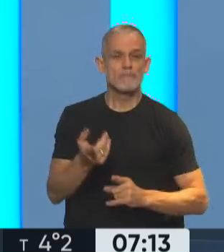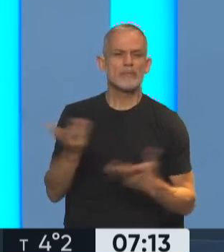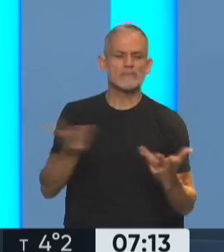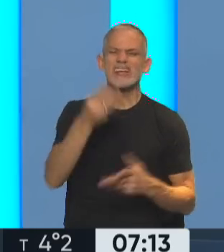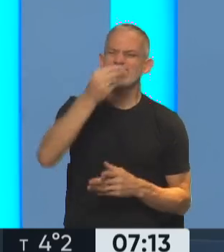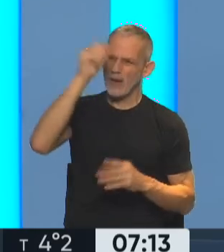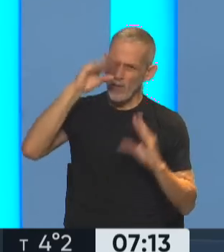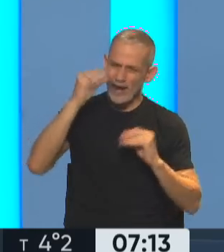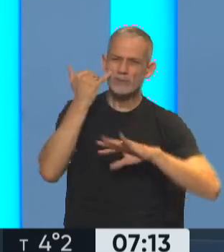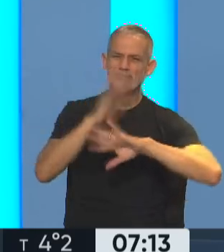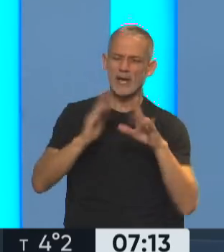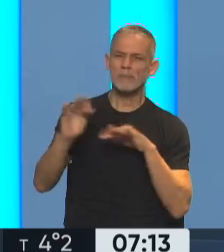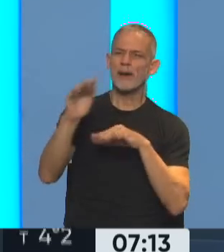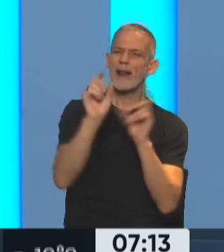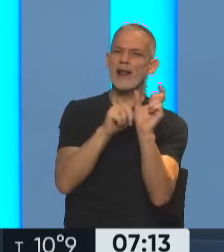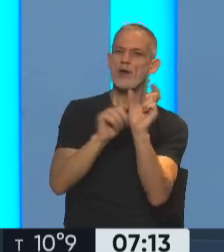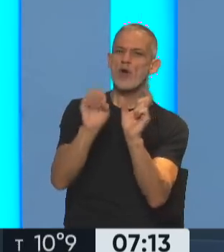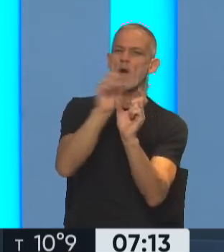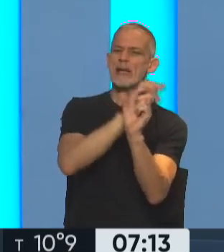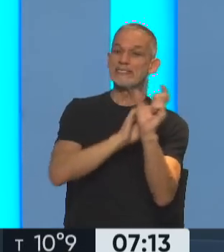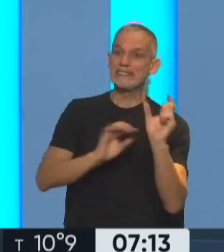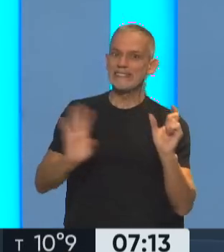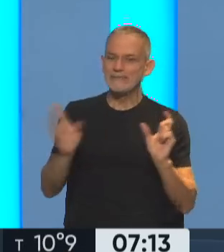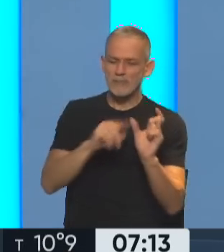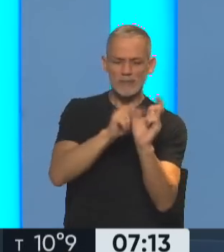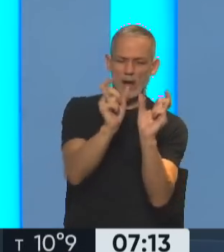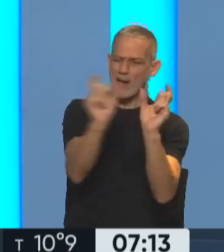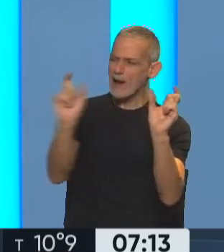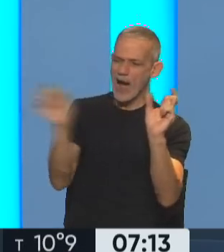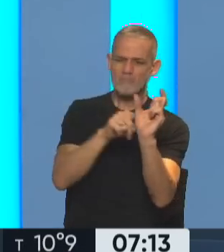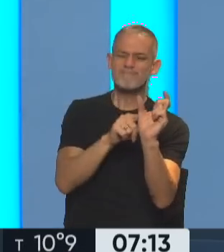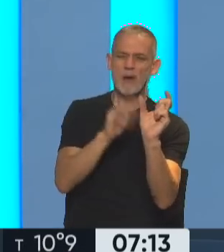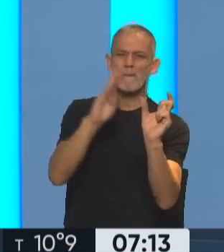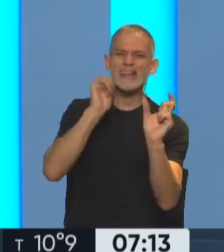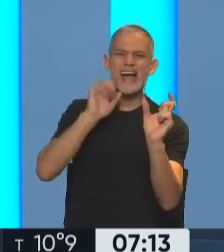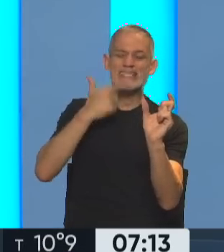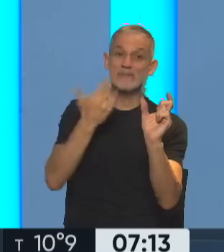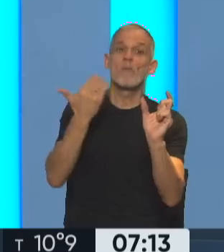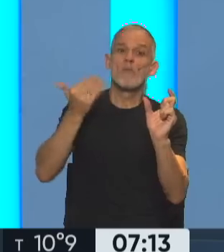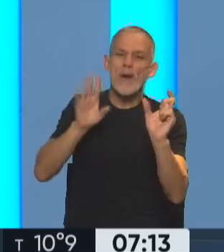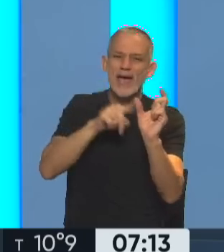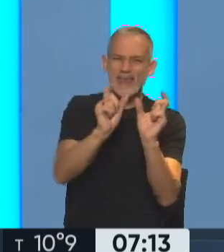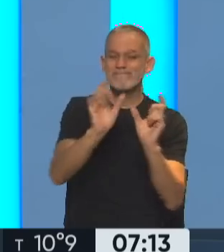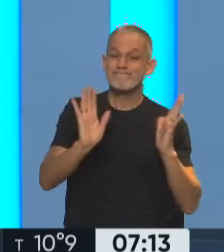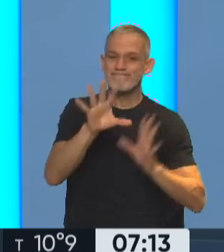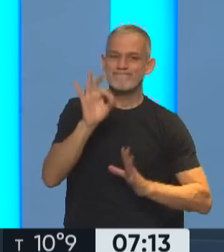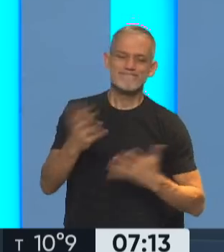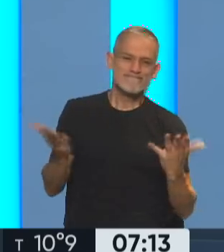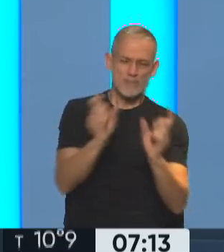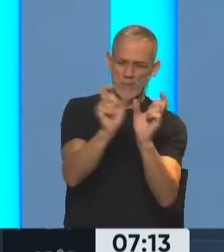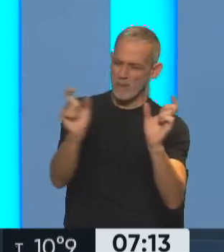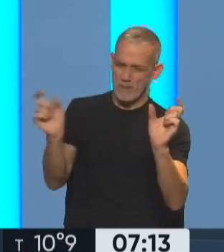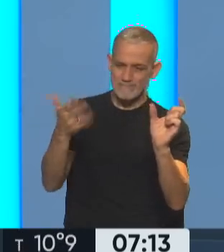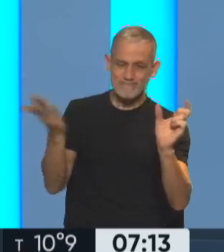desde el sábado a la noche estaba el nombre de Silvina Batakis entre los distintos nombres que estaban en danza. Lo cierto es que no,